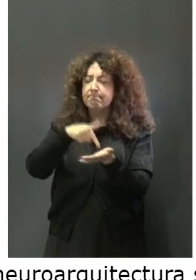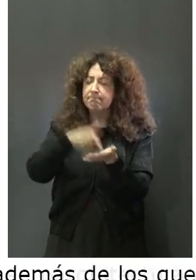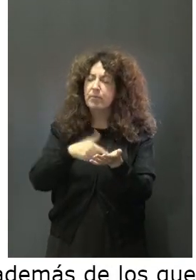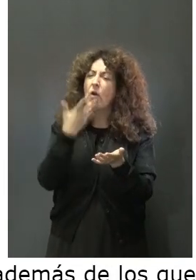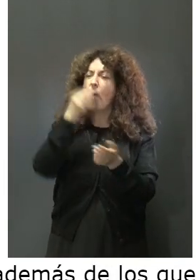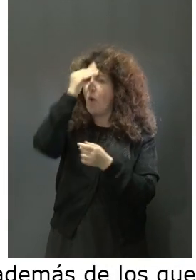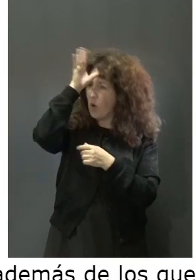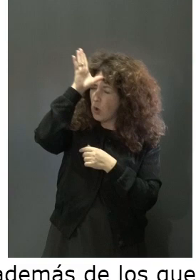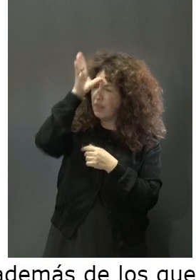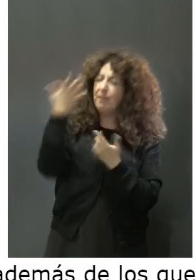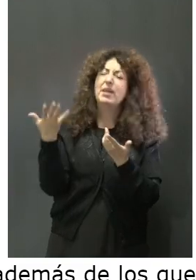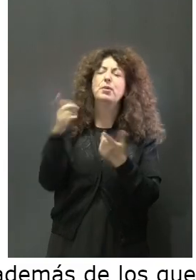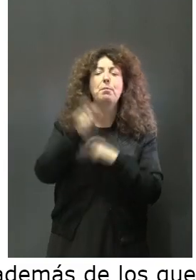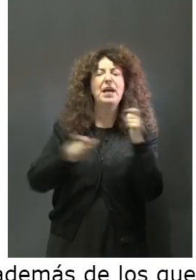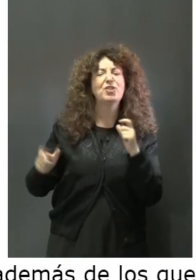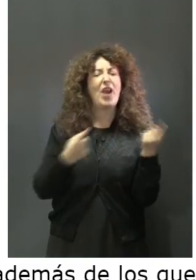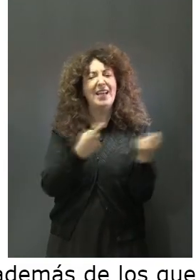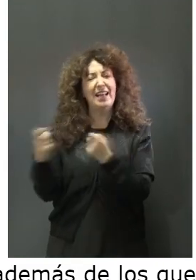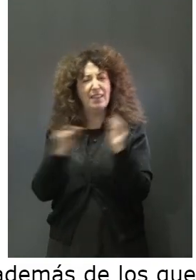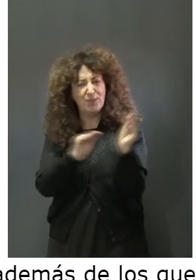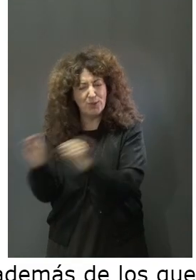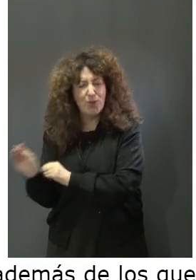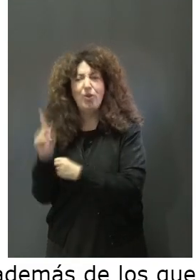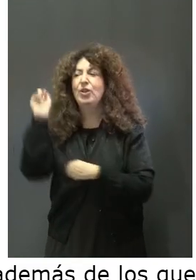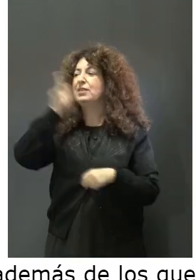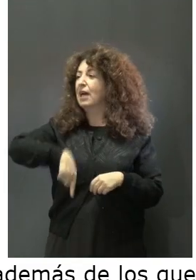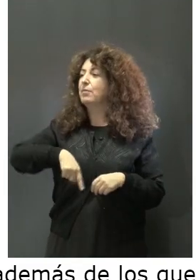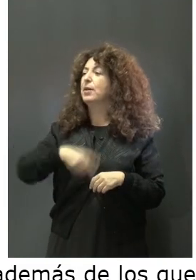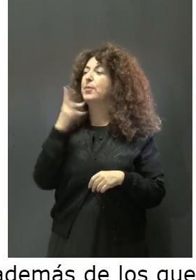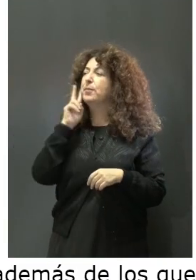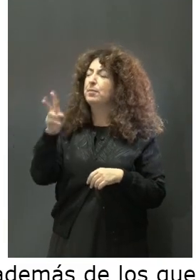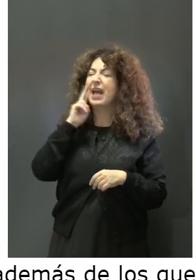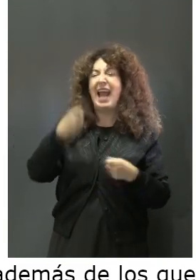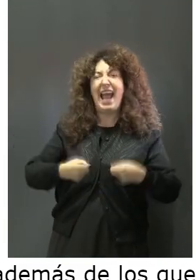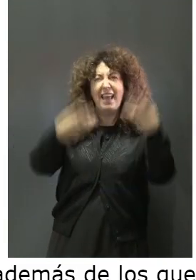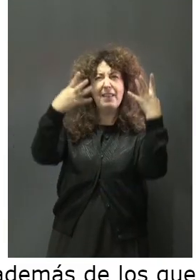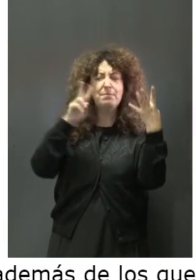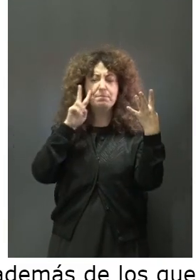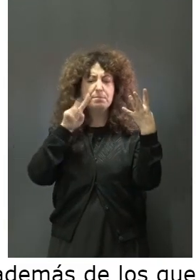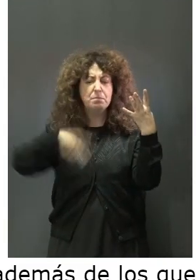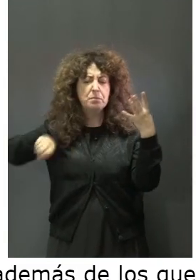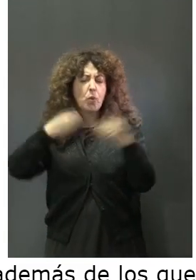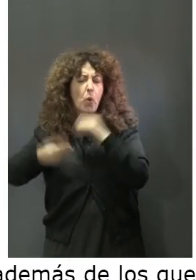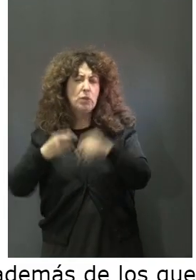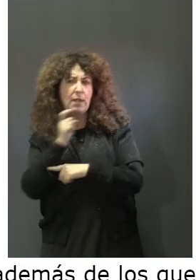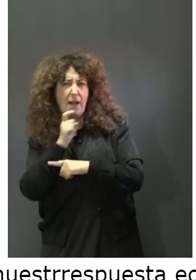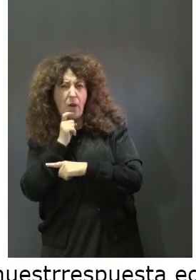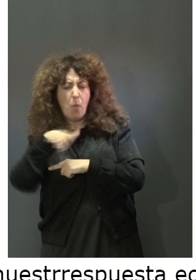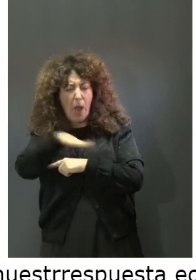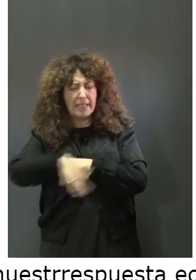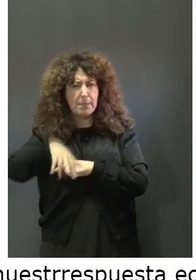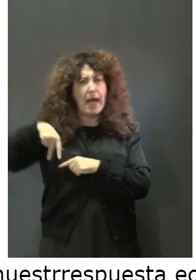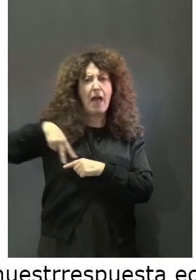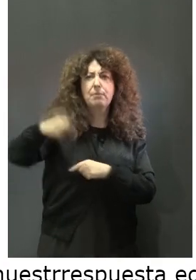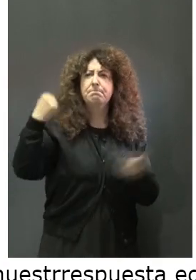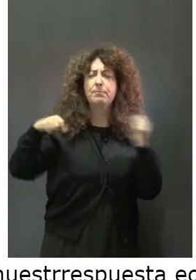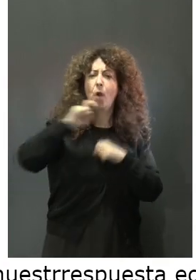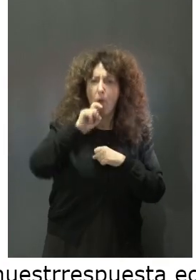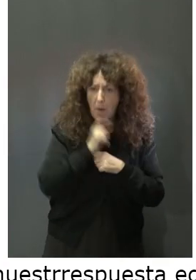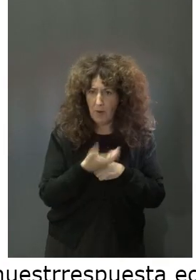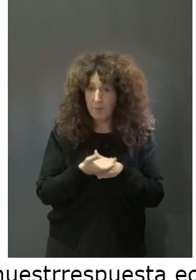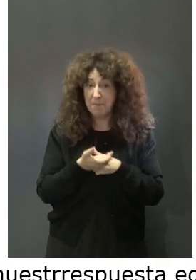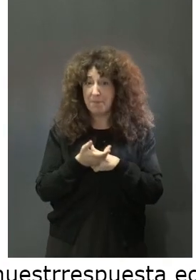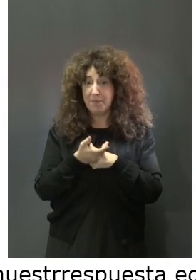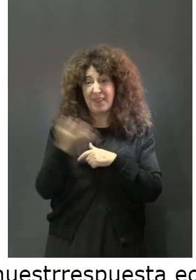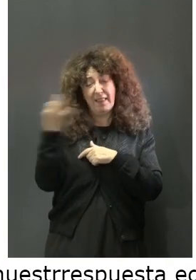de las necesidades de las personas, el fijarnos en cómo utilizan las personas los edificios, los espacios construidos o edificados. Es decir,